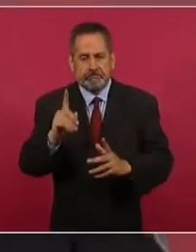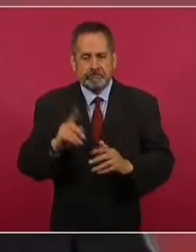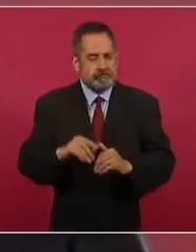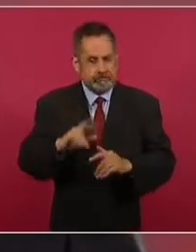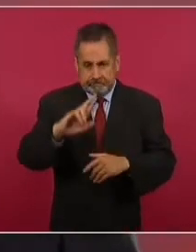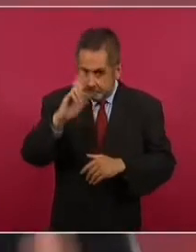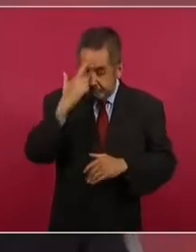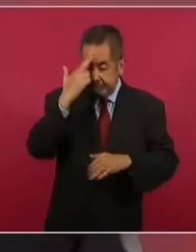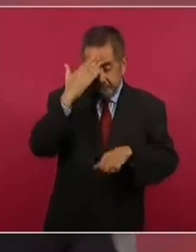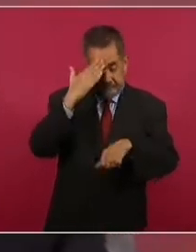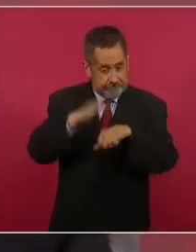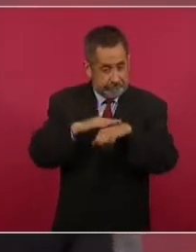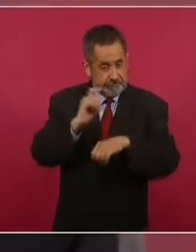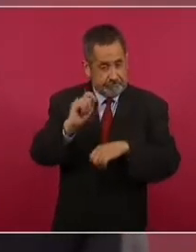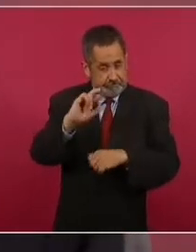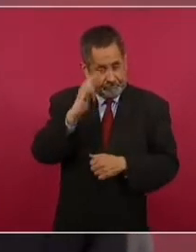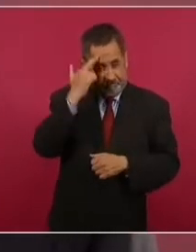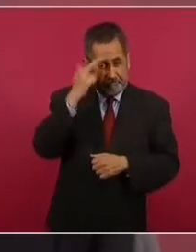acuérdense que